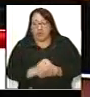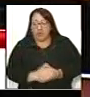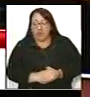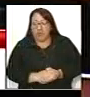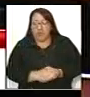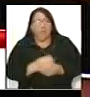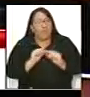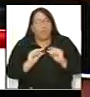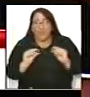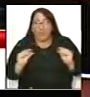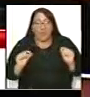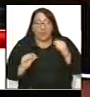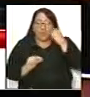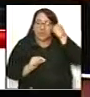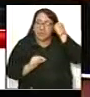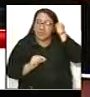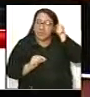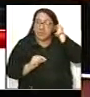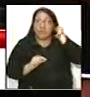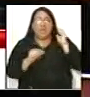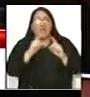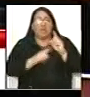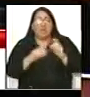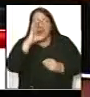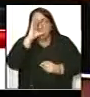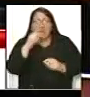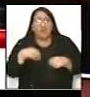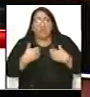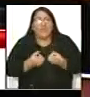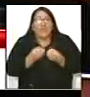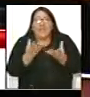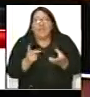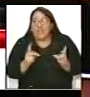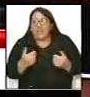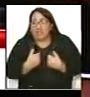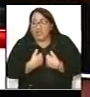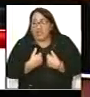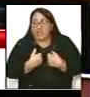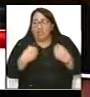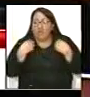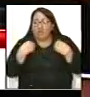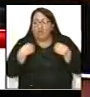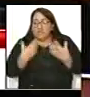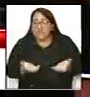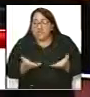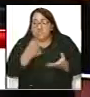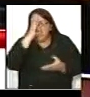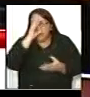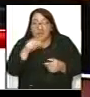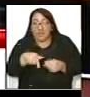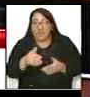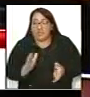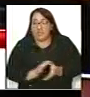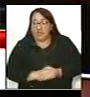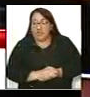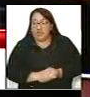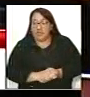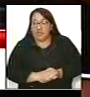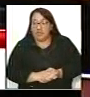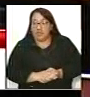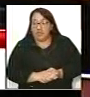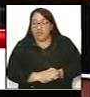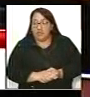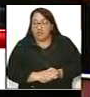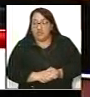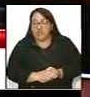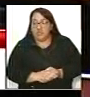Muy pocos en alguna embajada. Nosotros no podemos dársela porque no tenemos oficina, una embajada ya